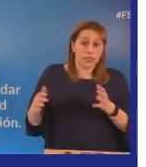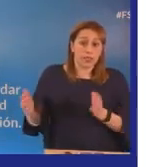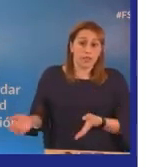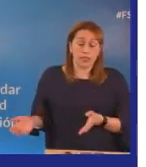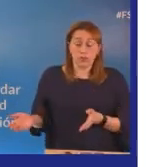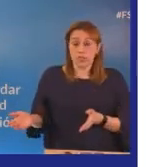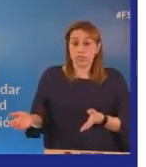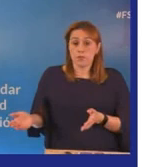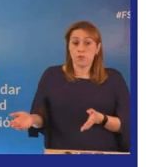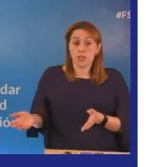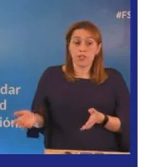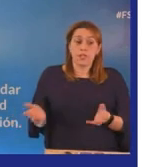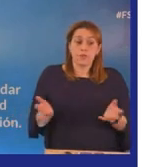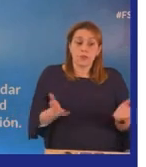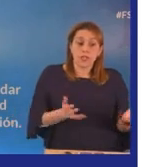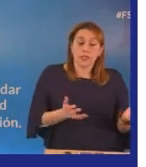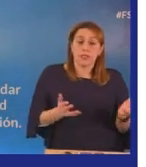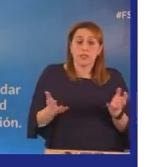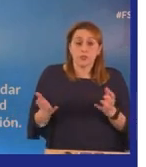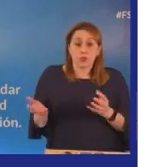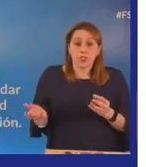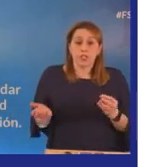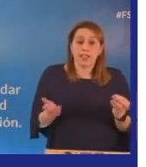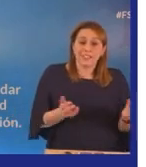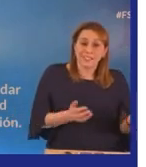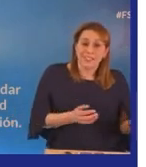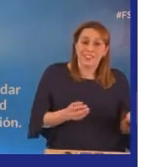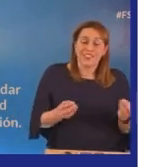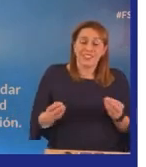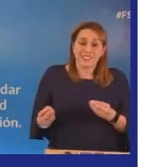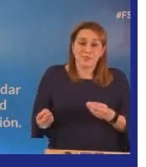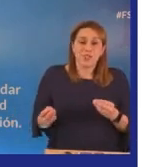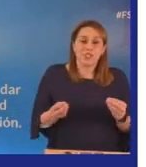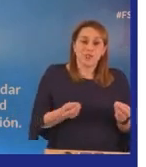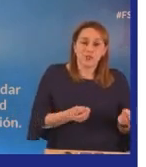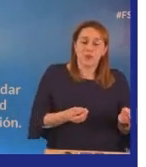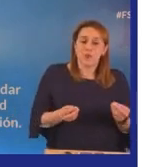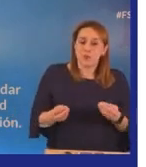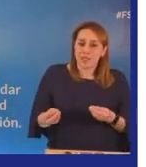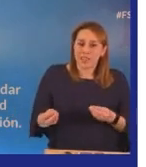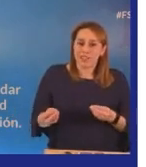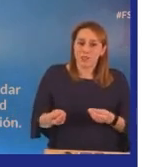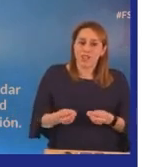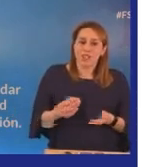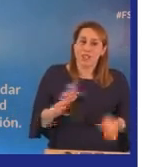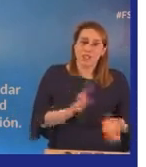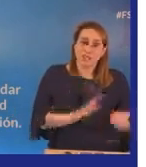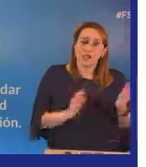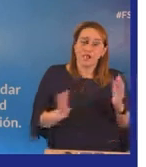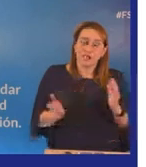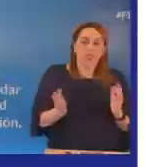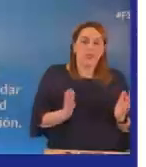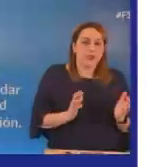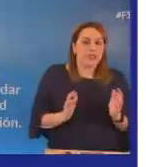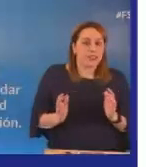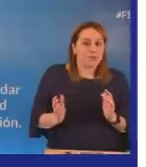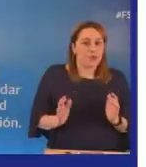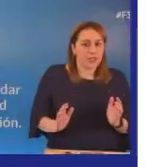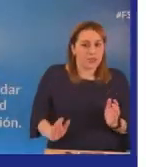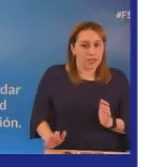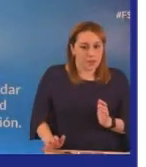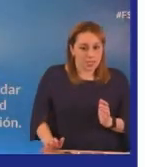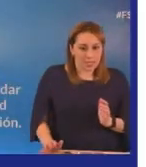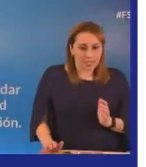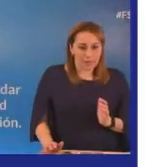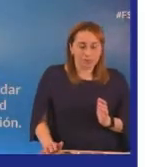consultorio y en casa no se estimula, pues esos porcentajes de estimulación son muy pequeños si yo miro el tiempo